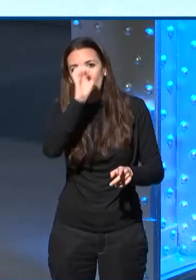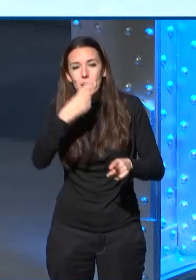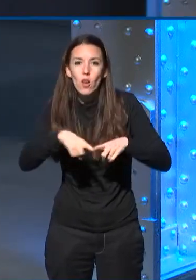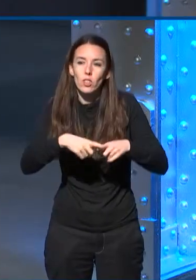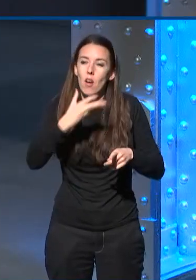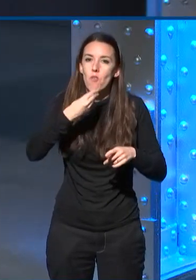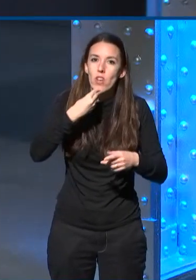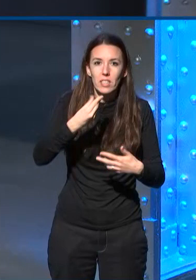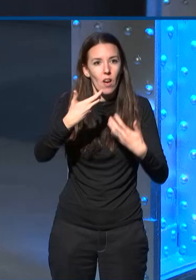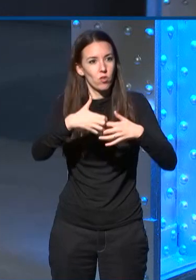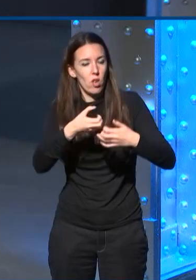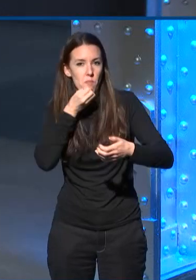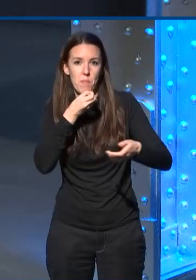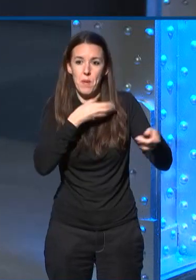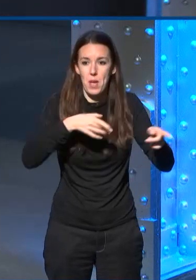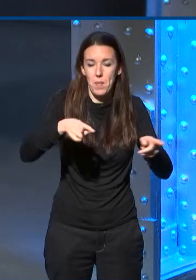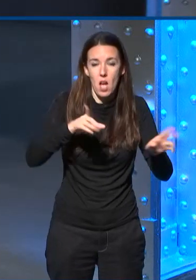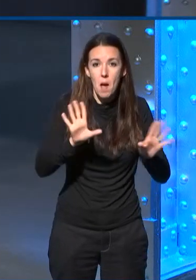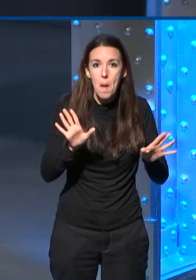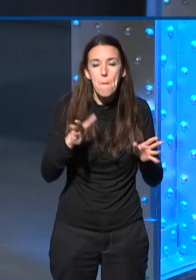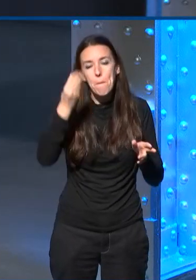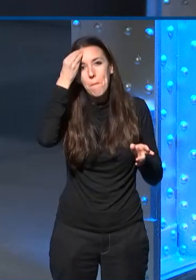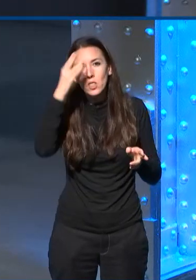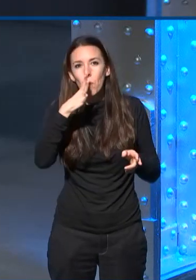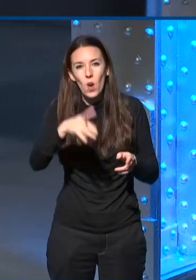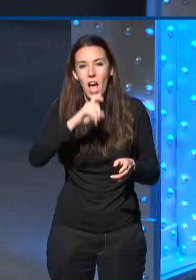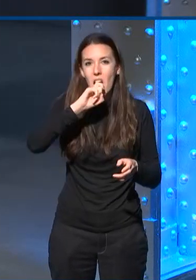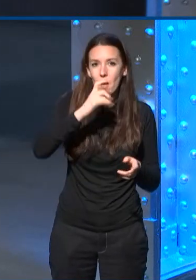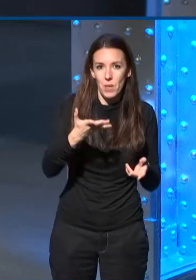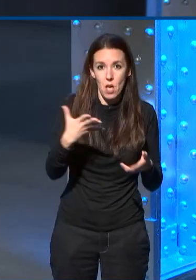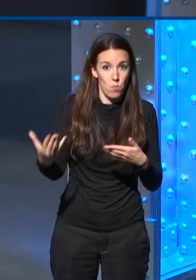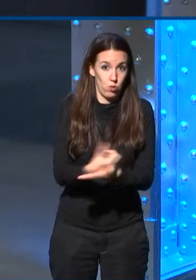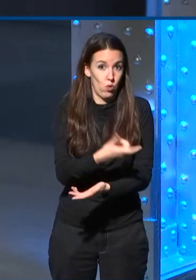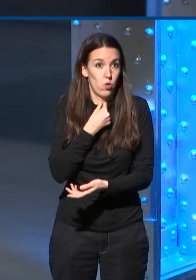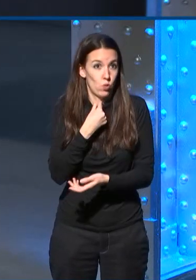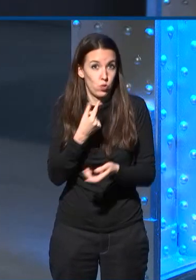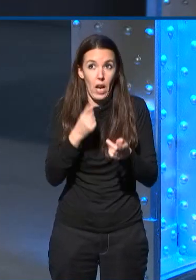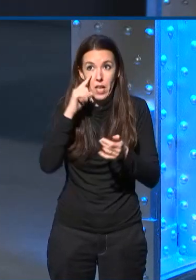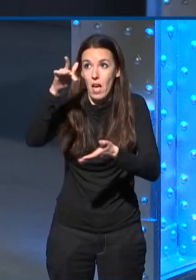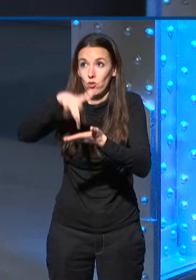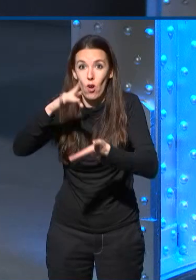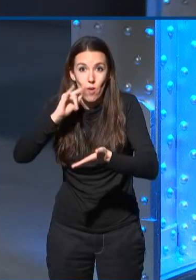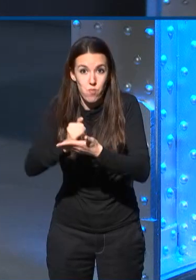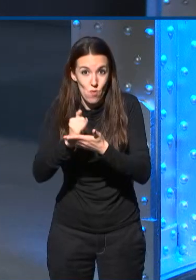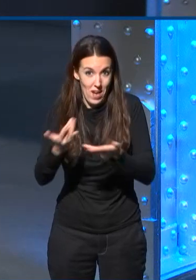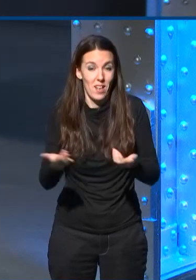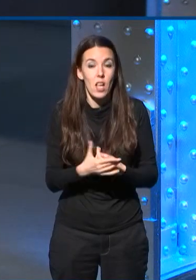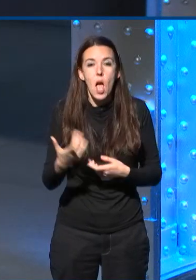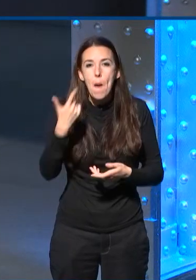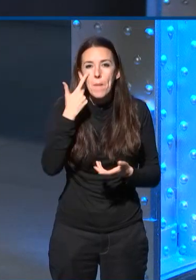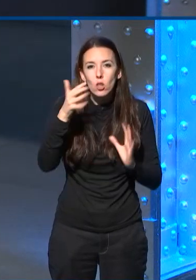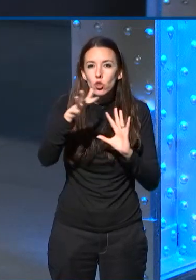bonitas que funcionan, etcétera, etcétera, pero yo creo un poco por envidia, porque a todos nos gustaría ir ahí arriba. Pero bueno, fíjense que todas las